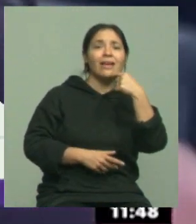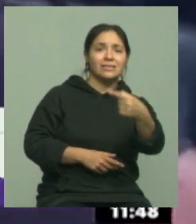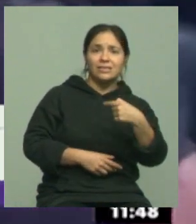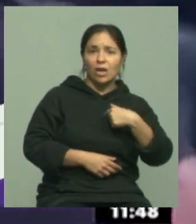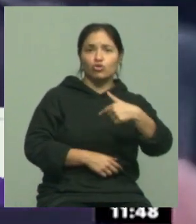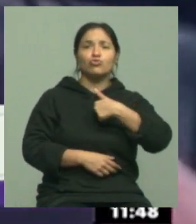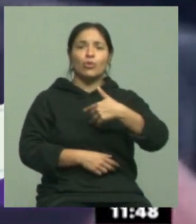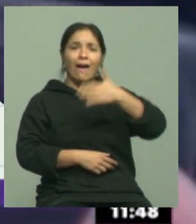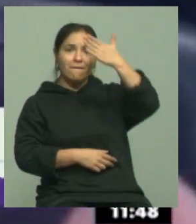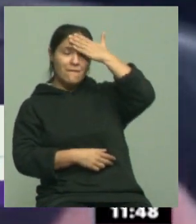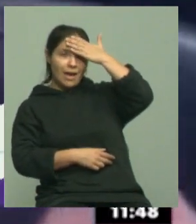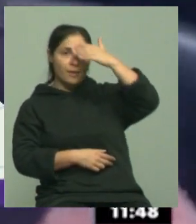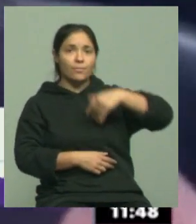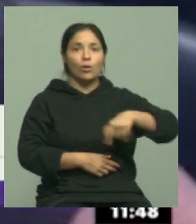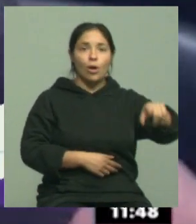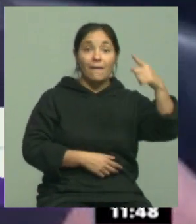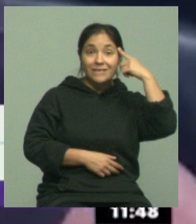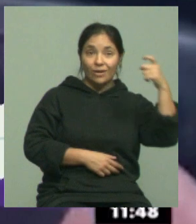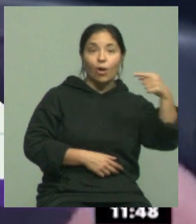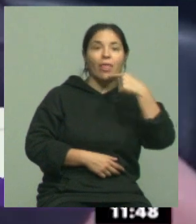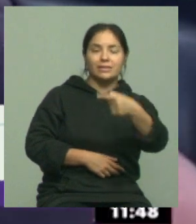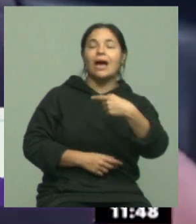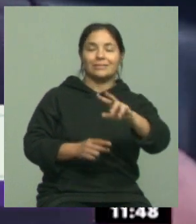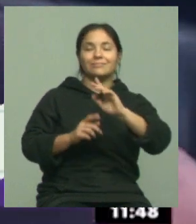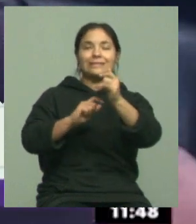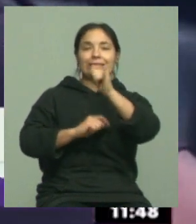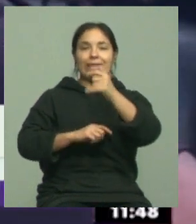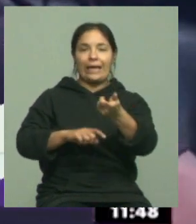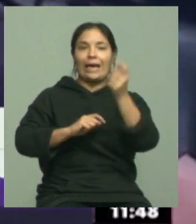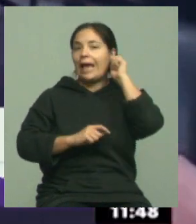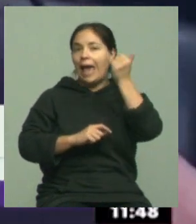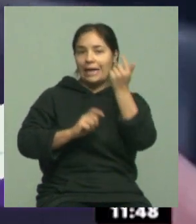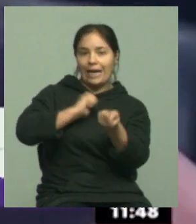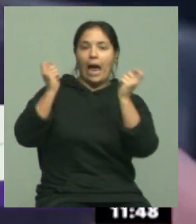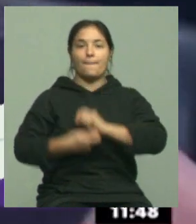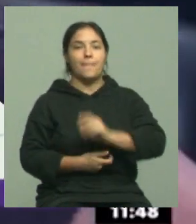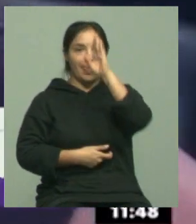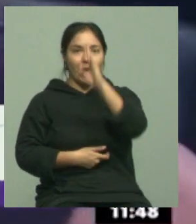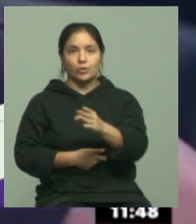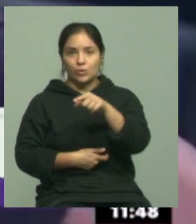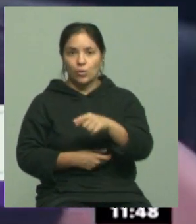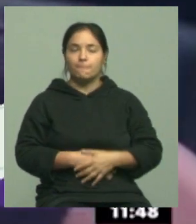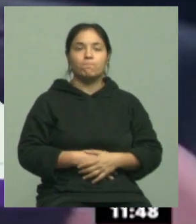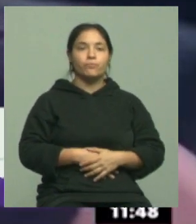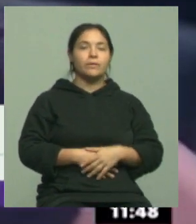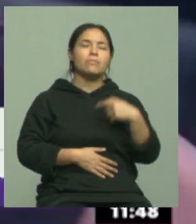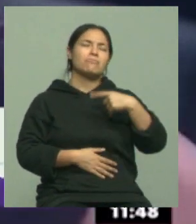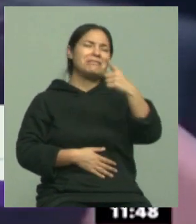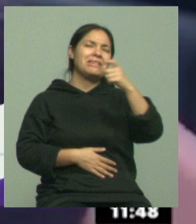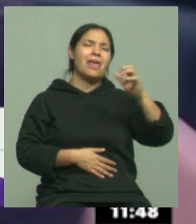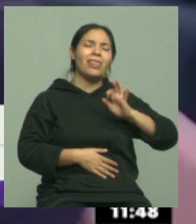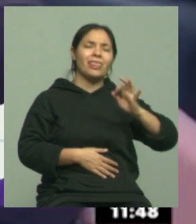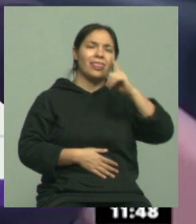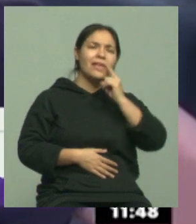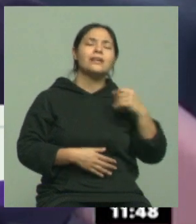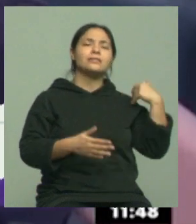vez prometió cambiar mi sexualidad. Durante más de 100 días, todas las mañanas, cuando me despertaba,